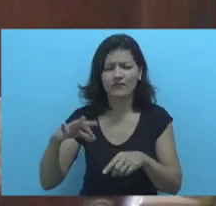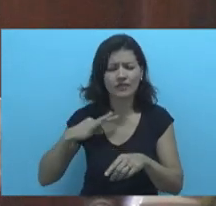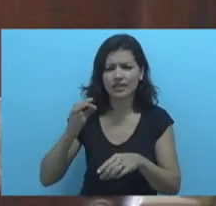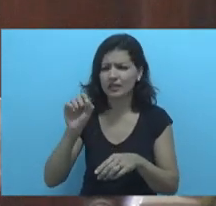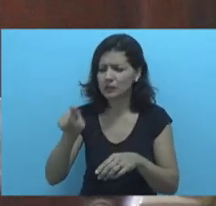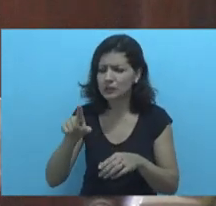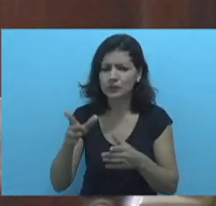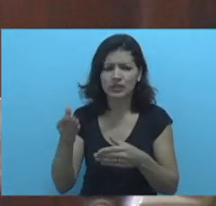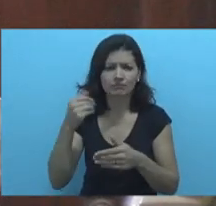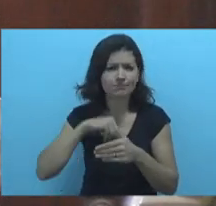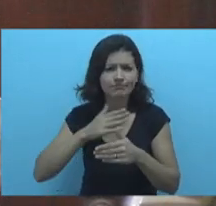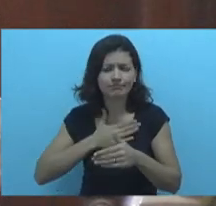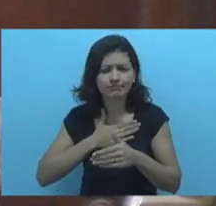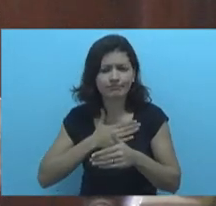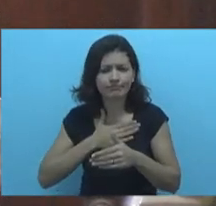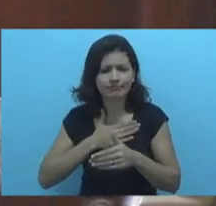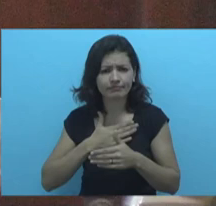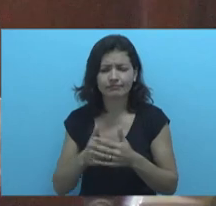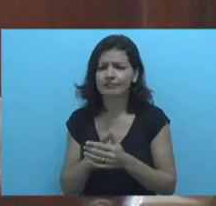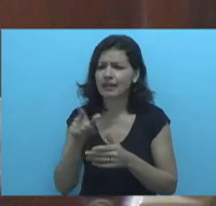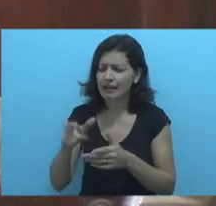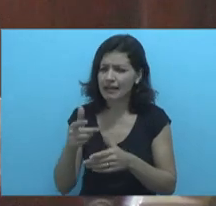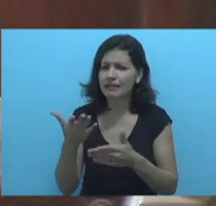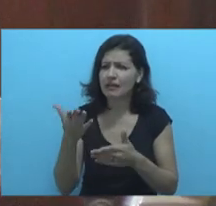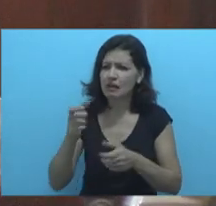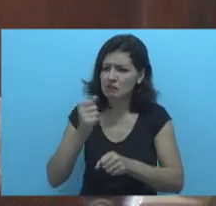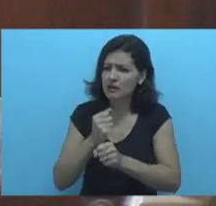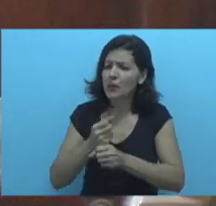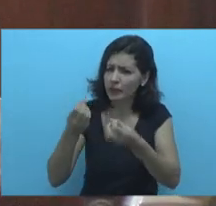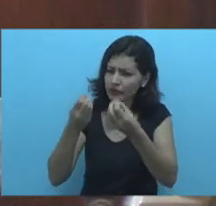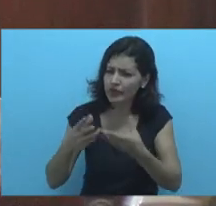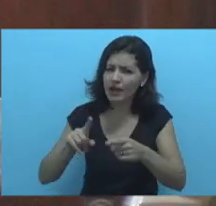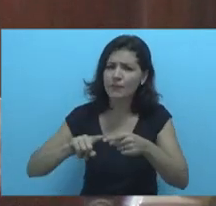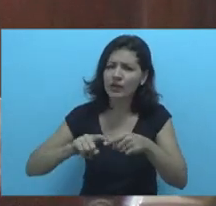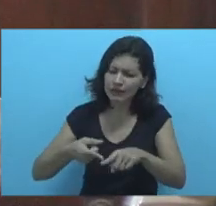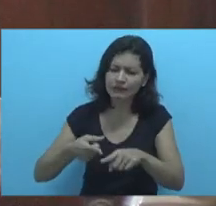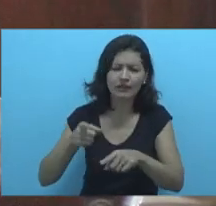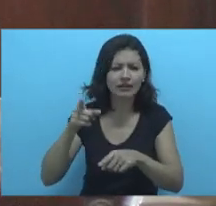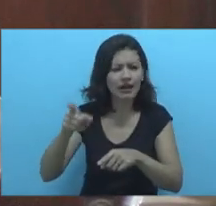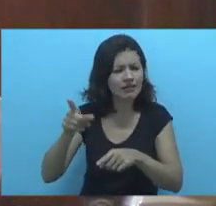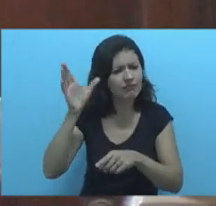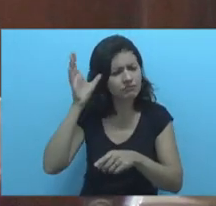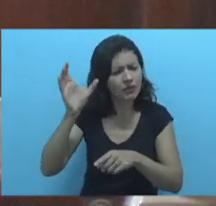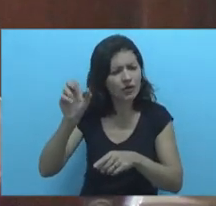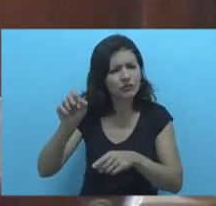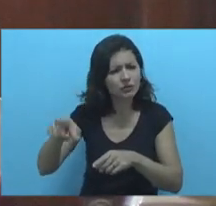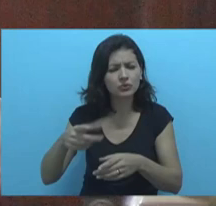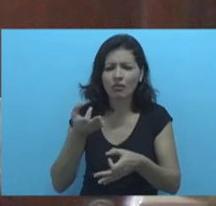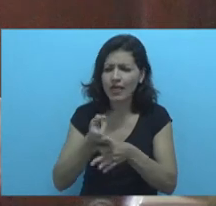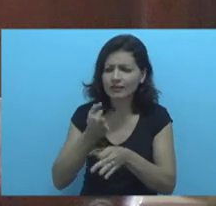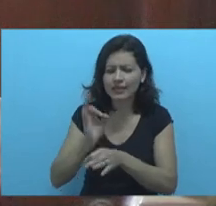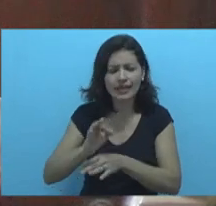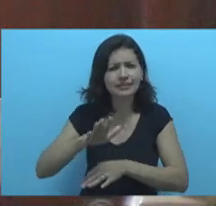bueno personal. Lipschitz ha sido una persona que le ha hecho bien a la política y cuyo legado es una enorme enseñanza para que muchos chicos